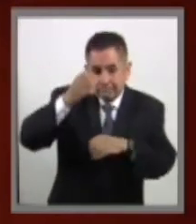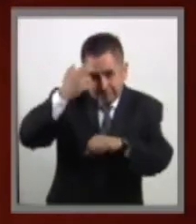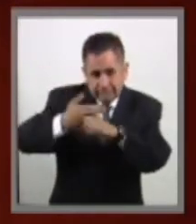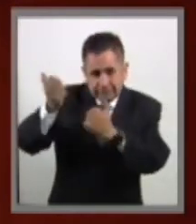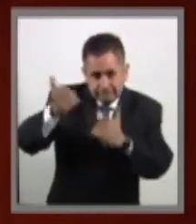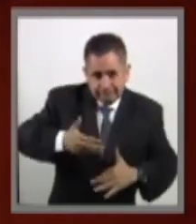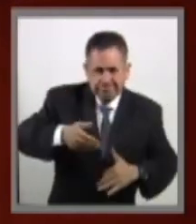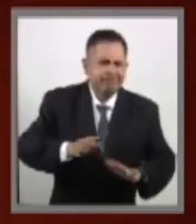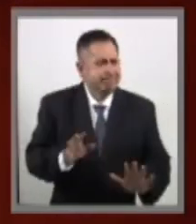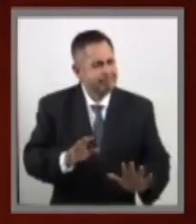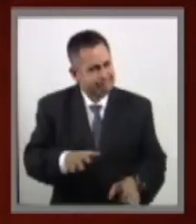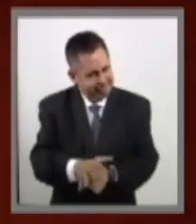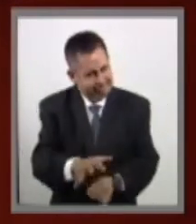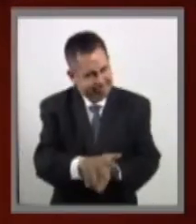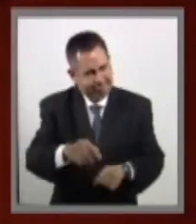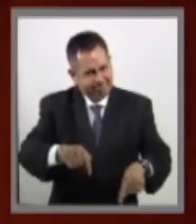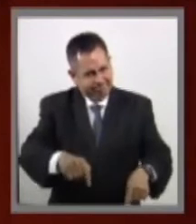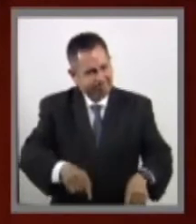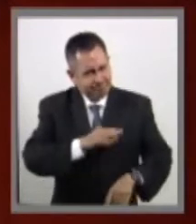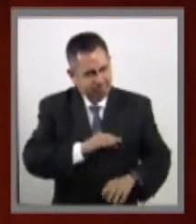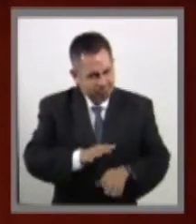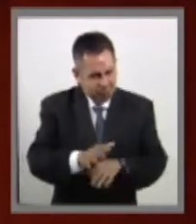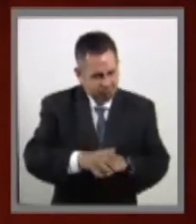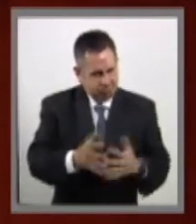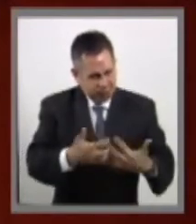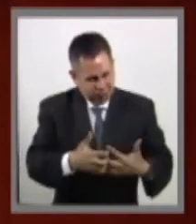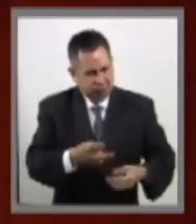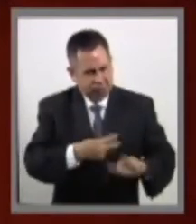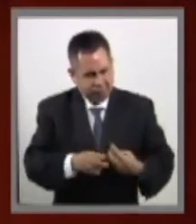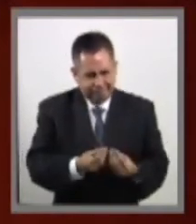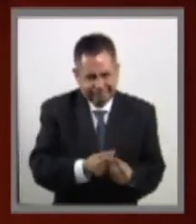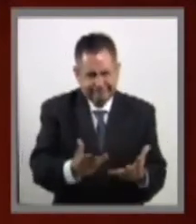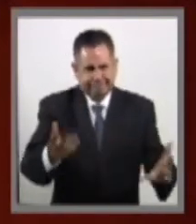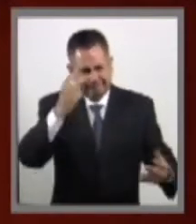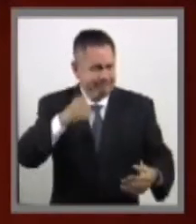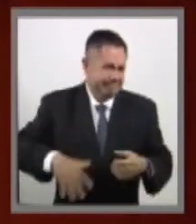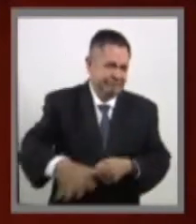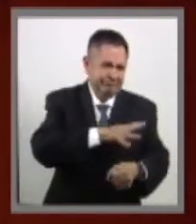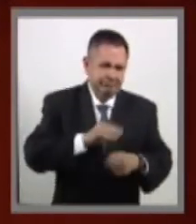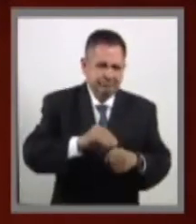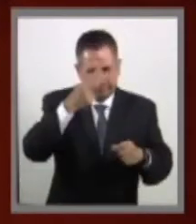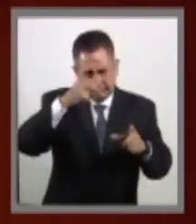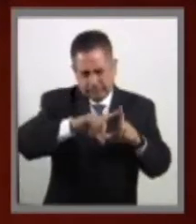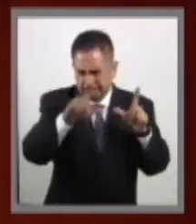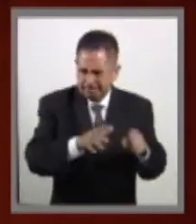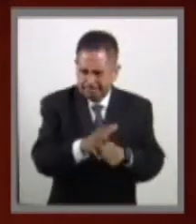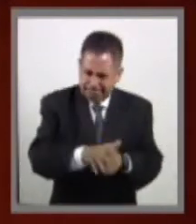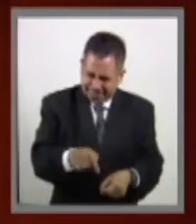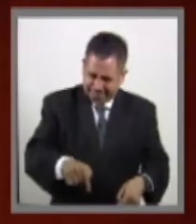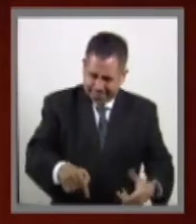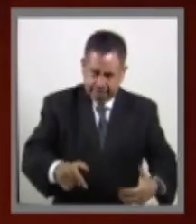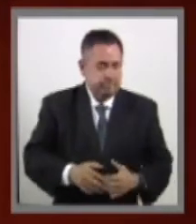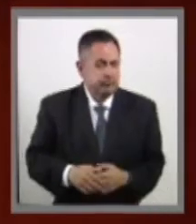exterior, pues la producción nacional debe de satisfacer las necesidades de todos los mexicanos.